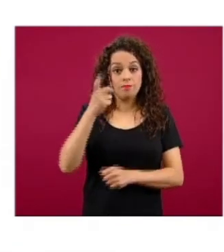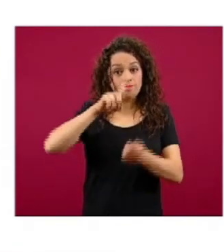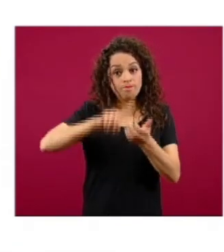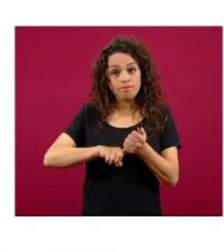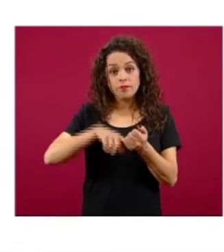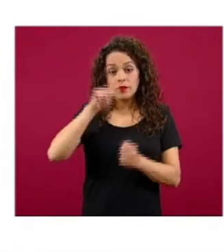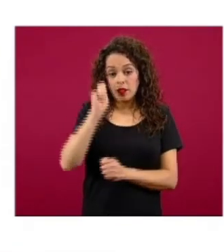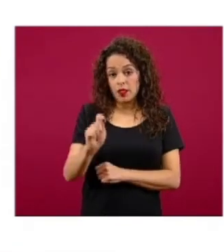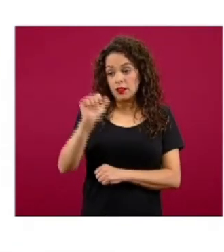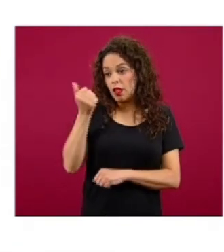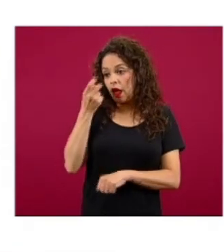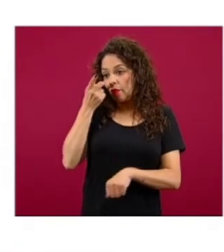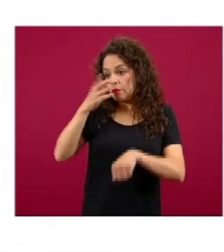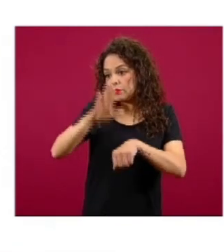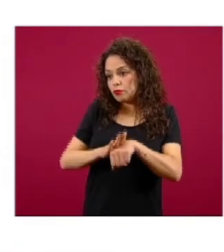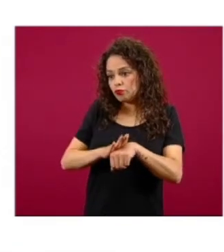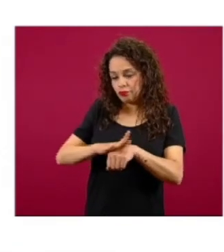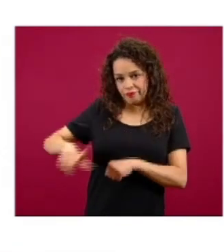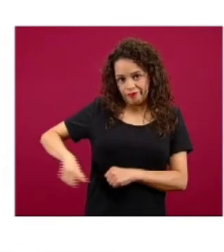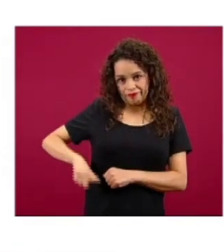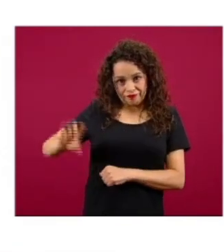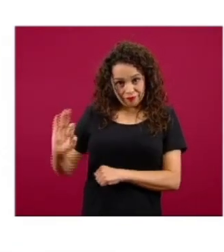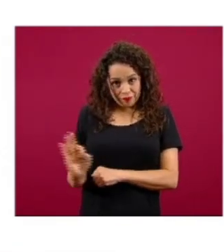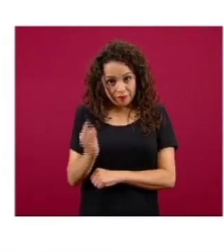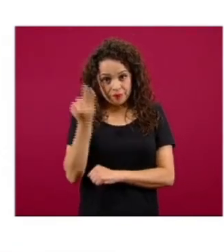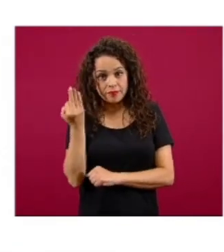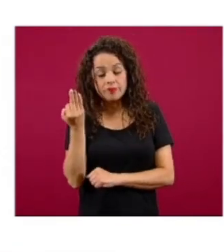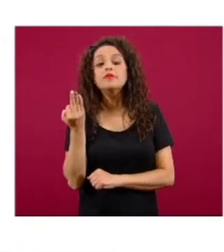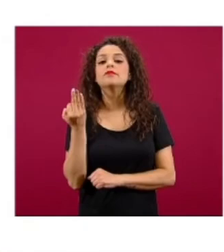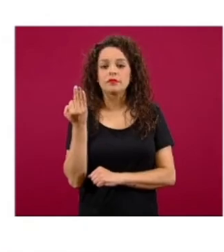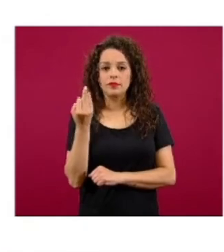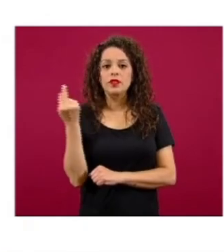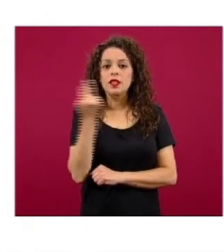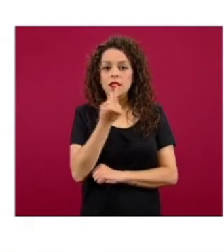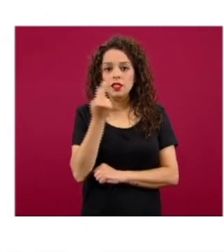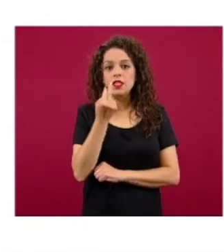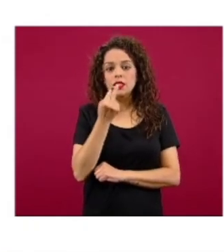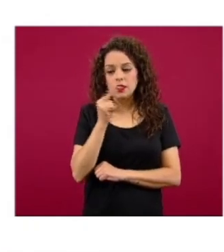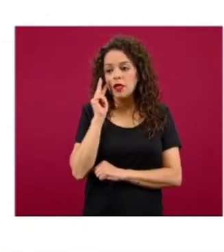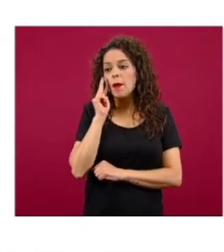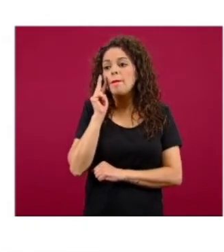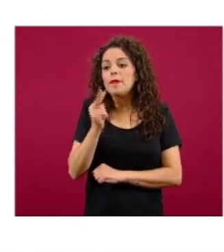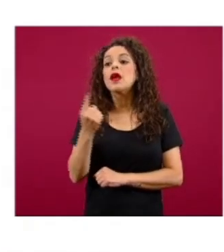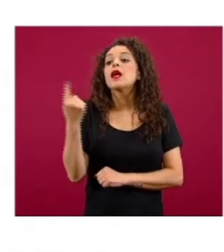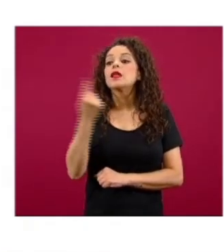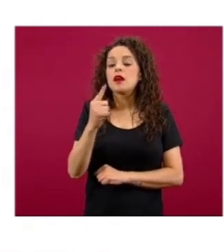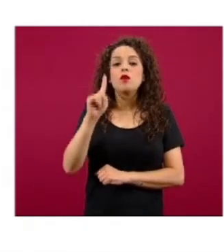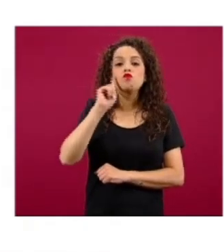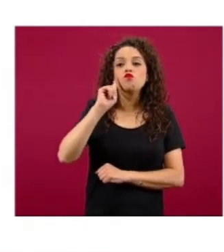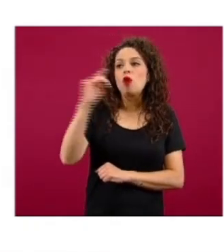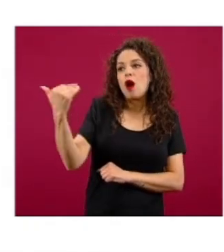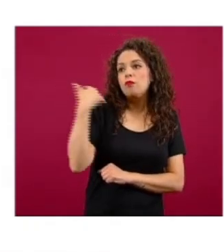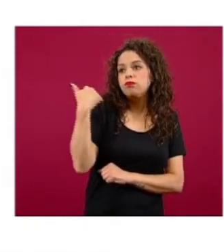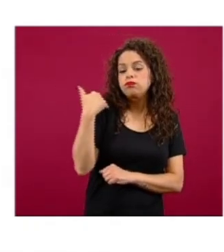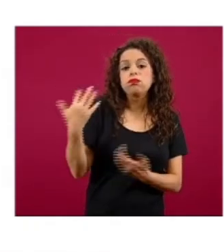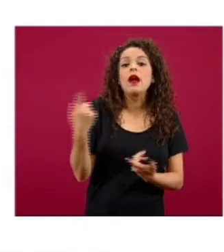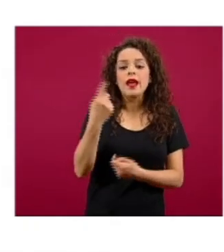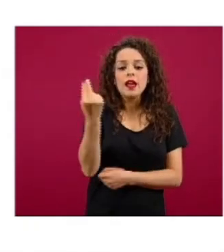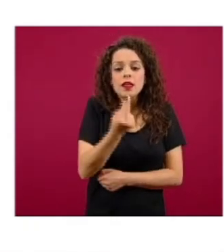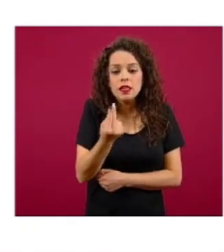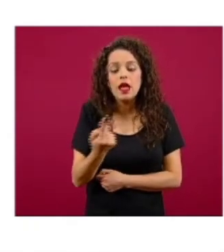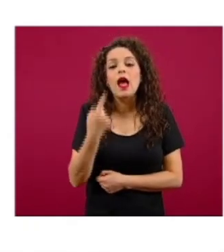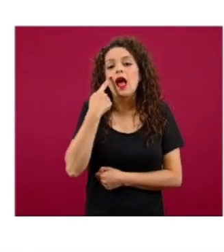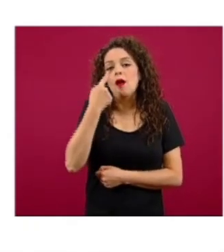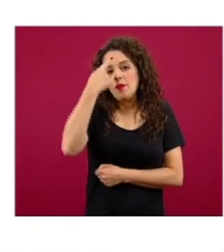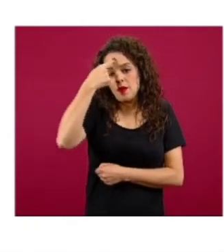Pública Federal con dar respuestas a lo que las mujeres nos han pedido. Este trabajo se hace de la mano de